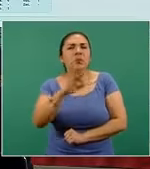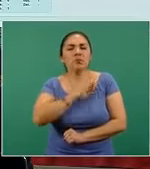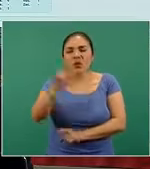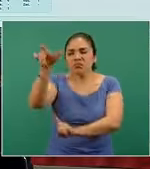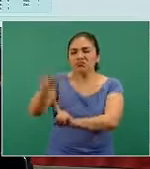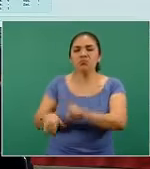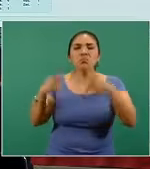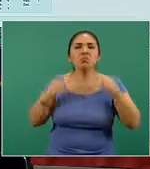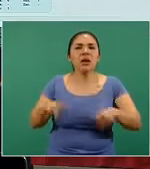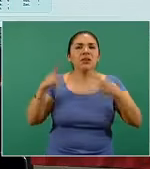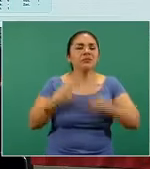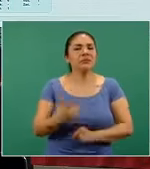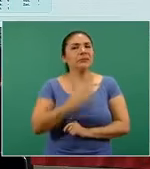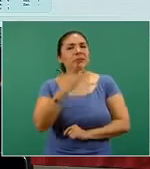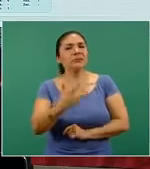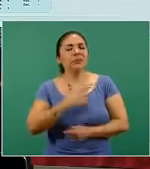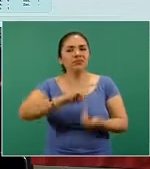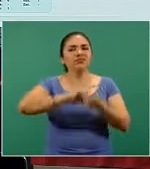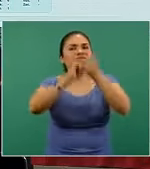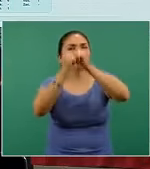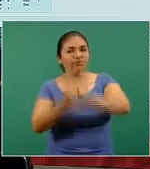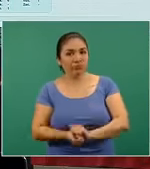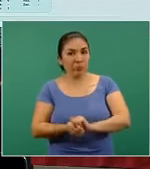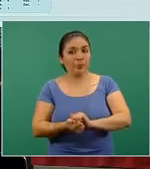persona en su momento desarrolló.